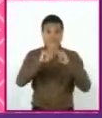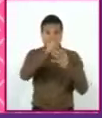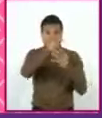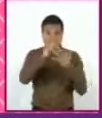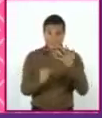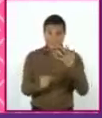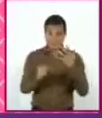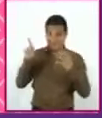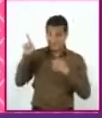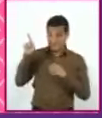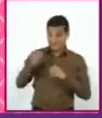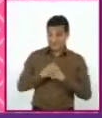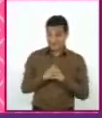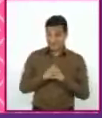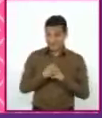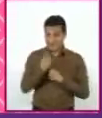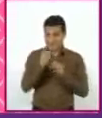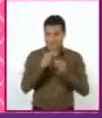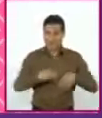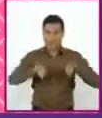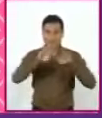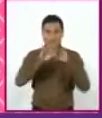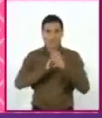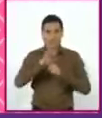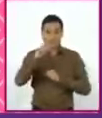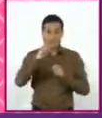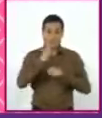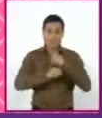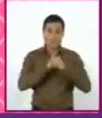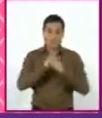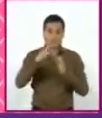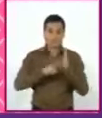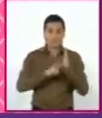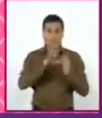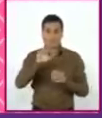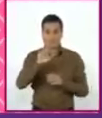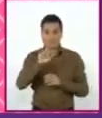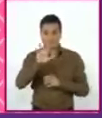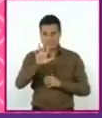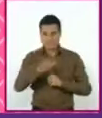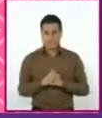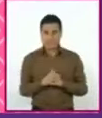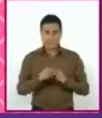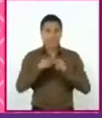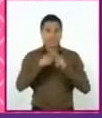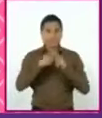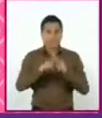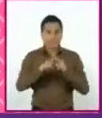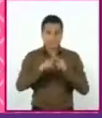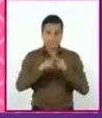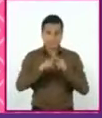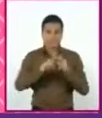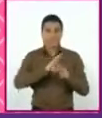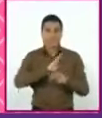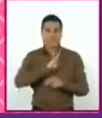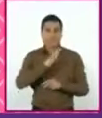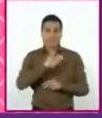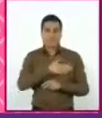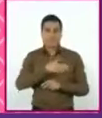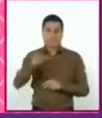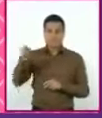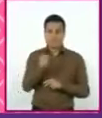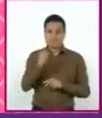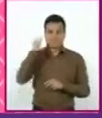línea del tiempo son: en el año 1535, el inicio del virreinato como forma de